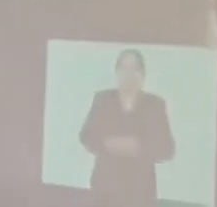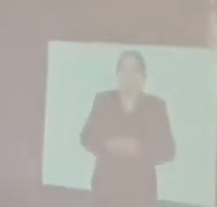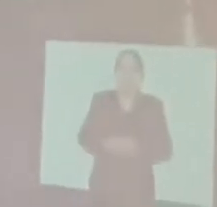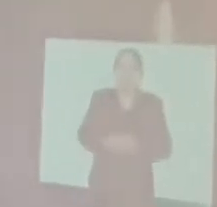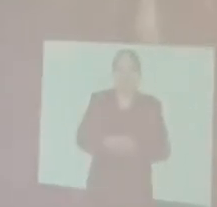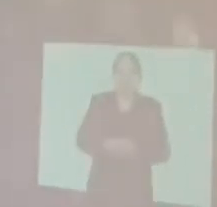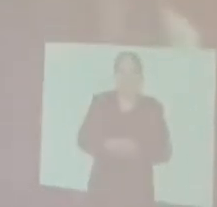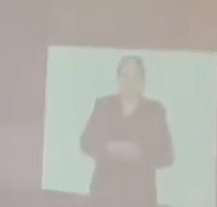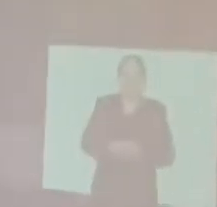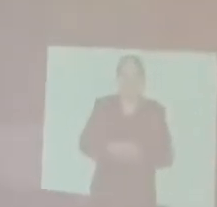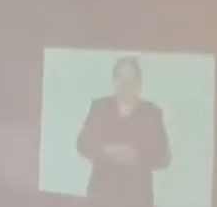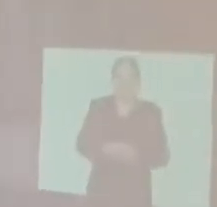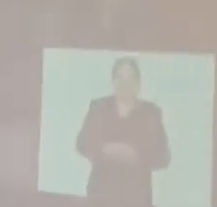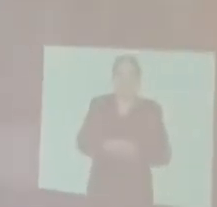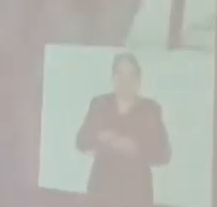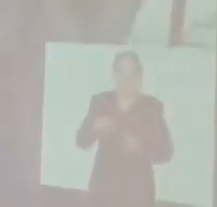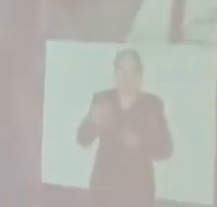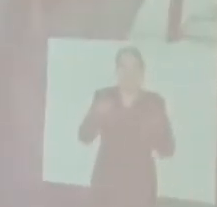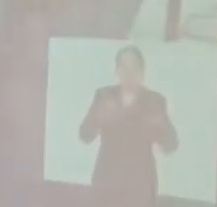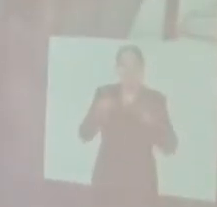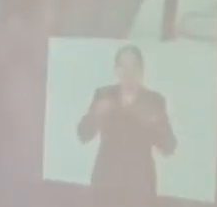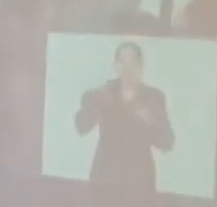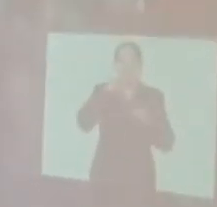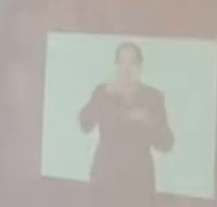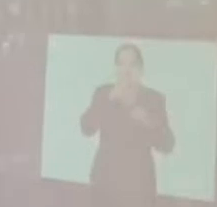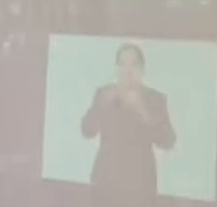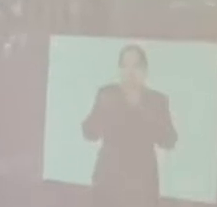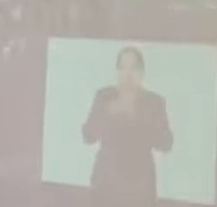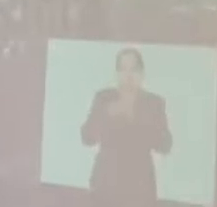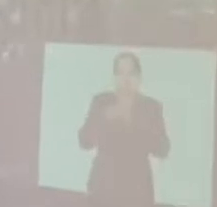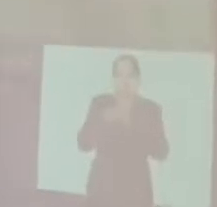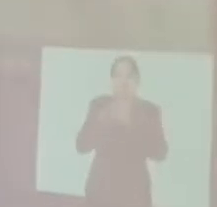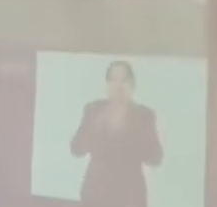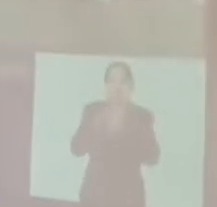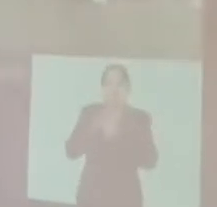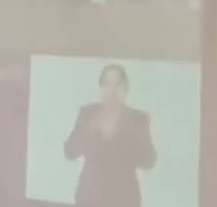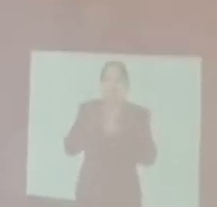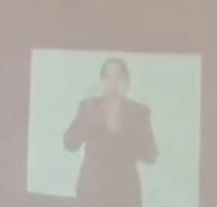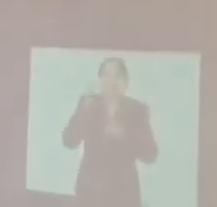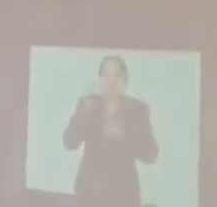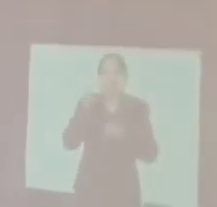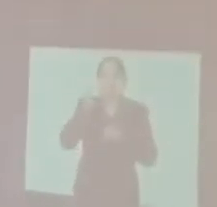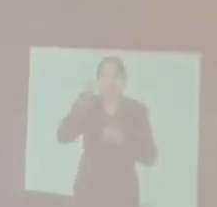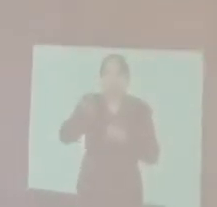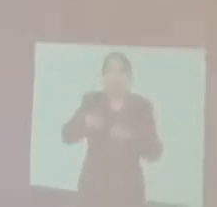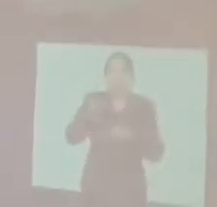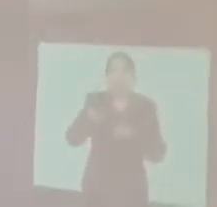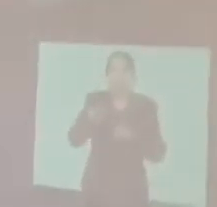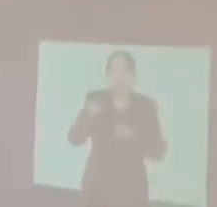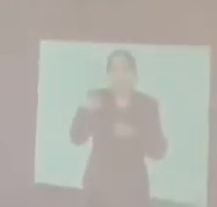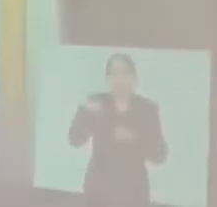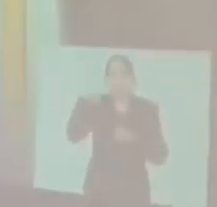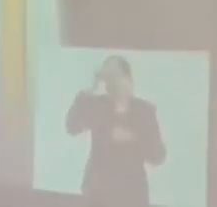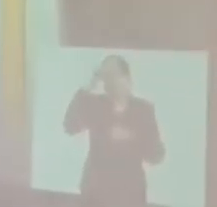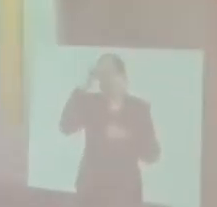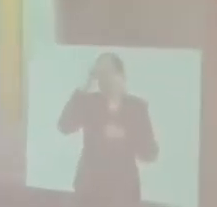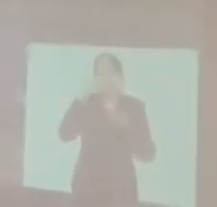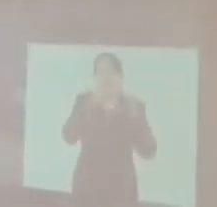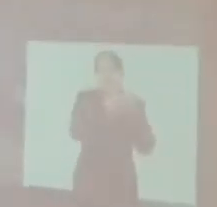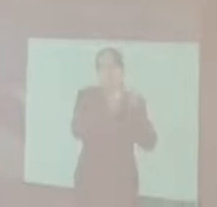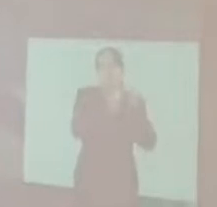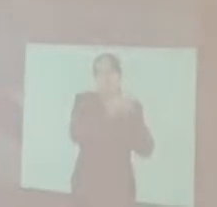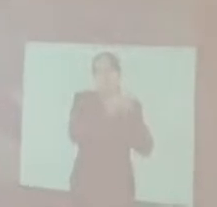La comodidad, la rapidez, ha beneficiado mucho, la verdad. Considero que es un transporte muy útil,